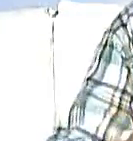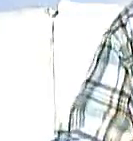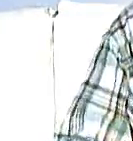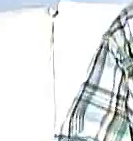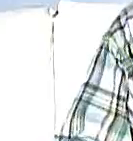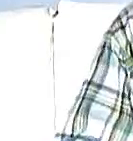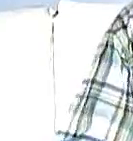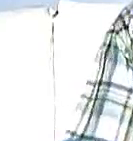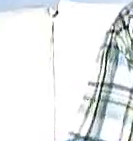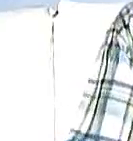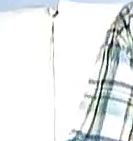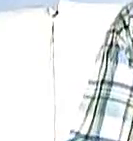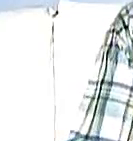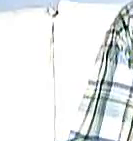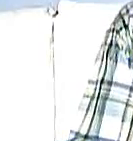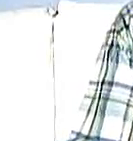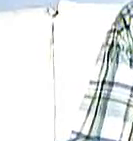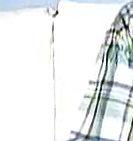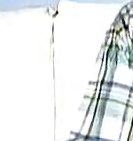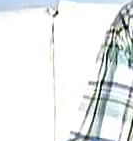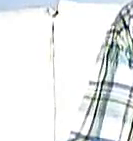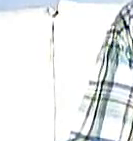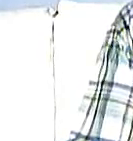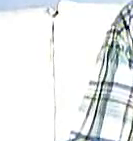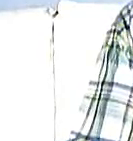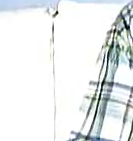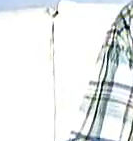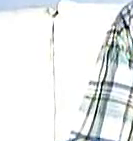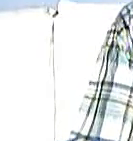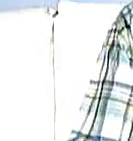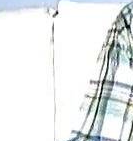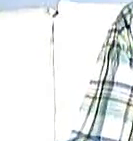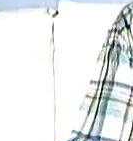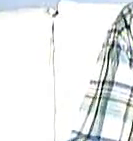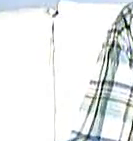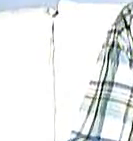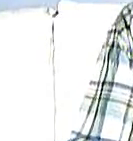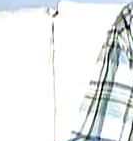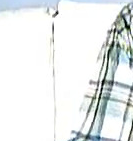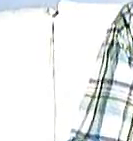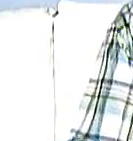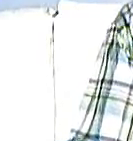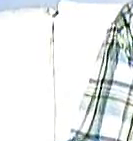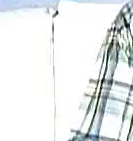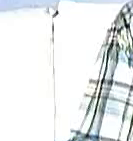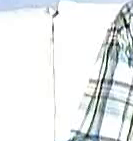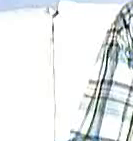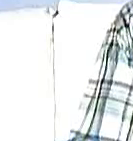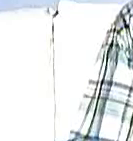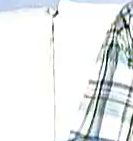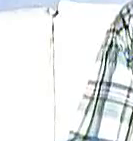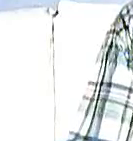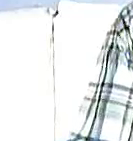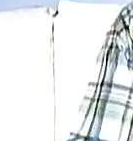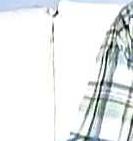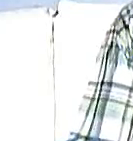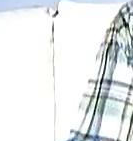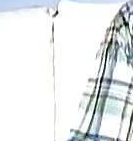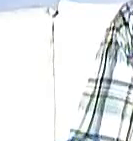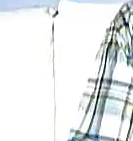conocimiento de lo que somos nosotros realmente, de esta máquina tan potente, tan poderosa que nos han prestado para discurrir por este